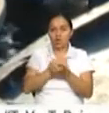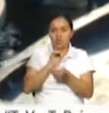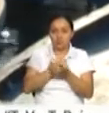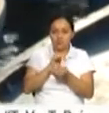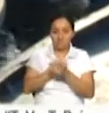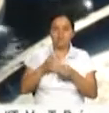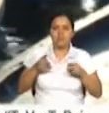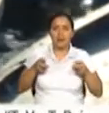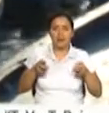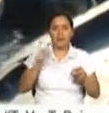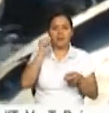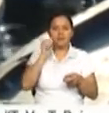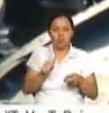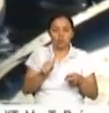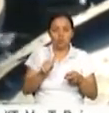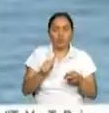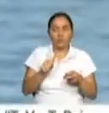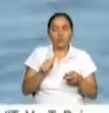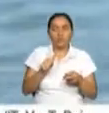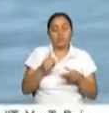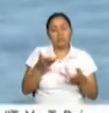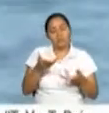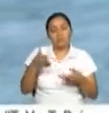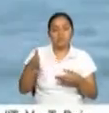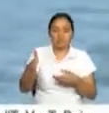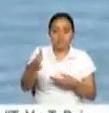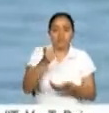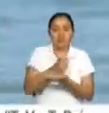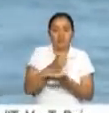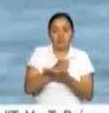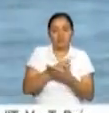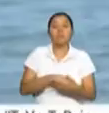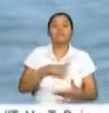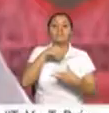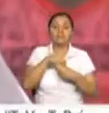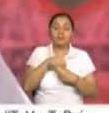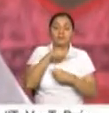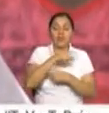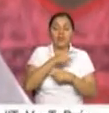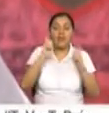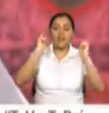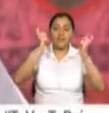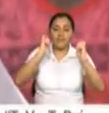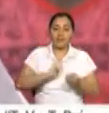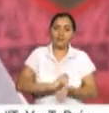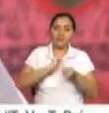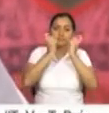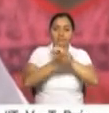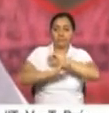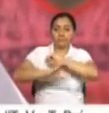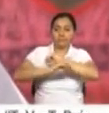cangrejo azul jaiba camarón y peces la cartera de estado a través de campañas de regularización registra más de